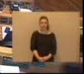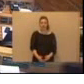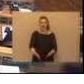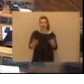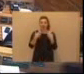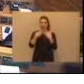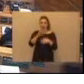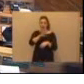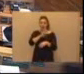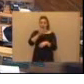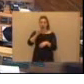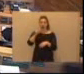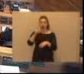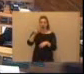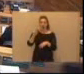Gracias, señora Álvarez Campillo.